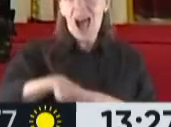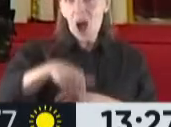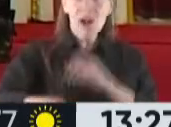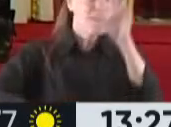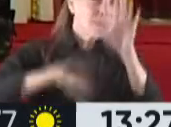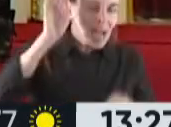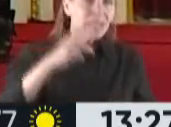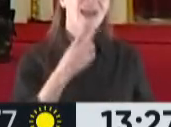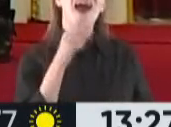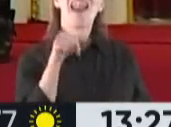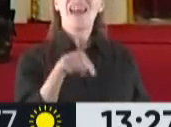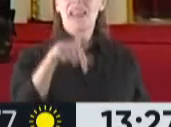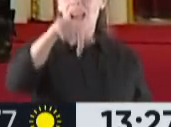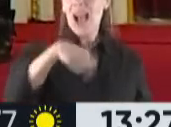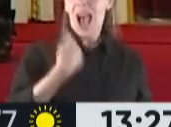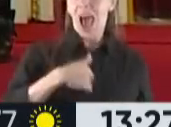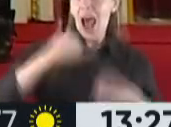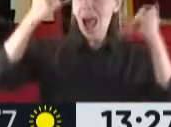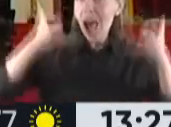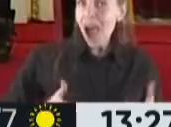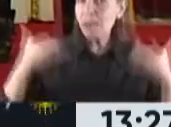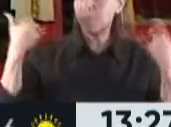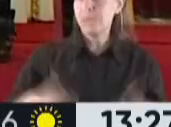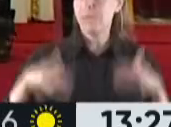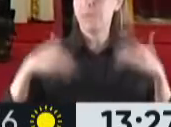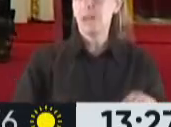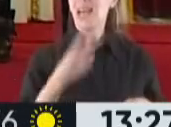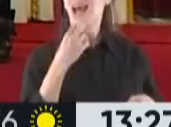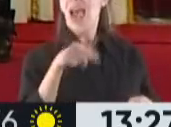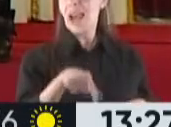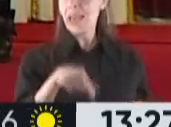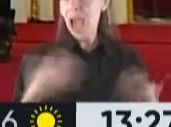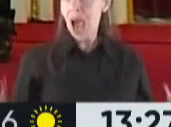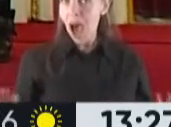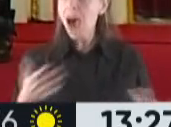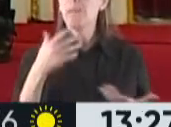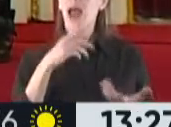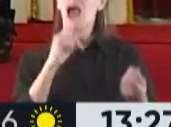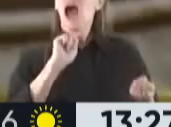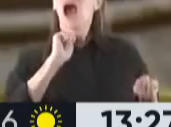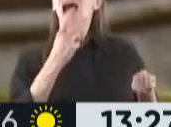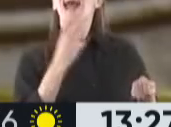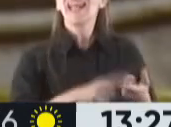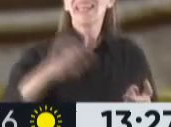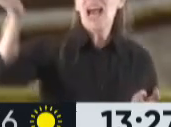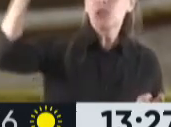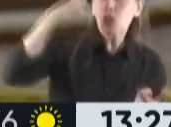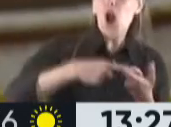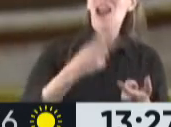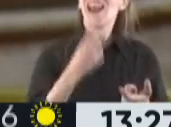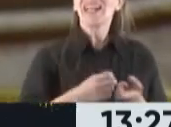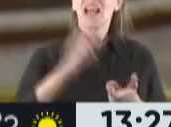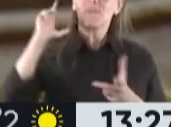en la energía. Argentina tiene un enorme potencial para la economía renovable, solar, eólica